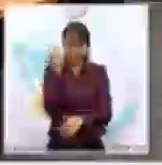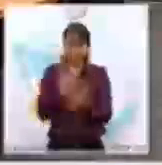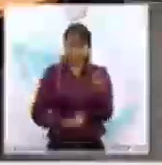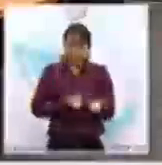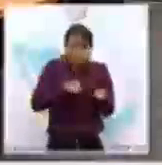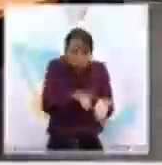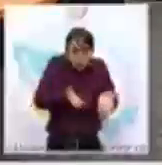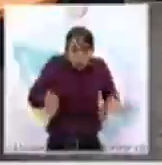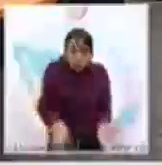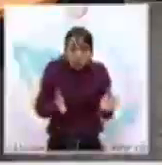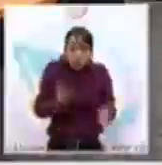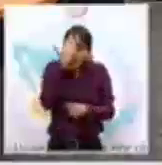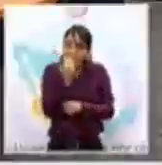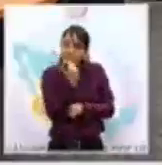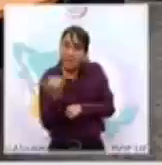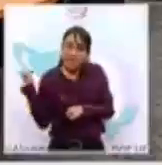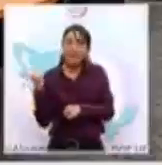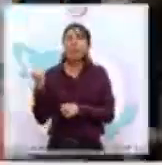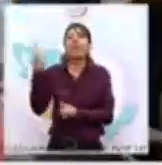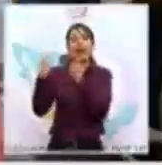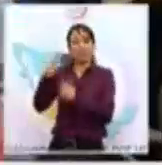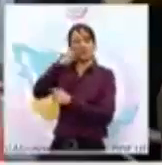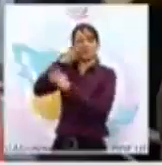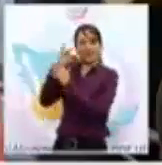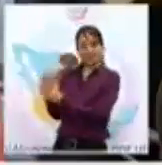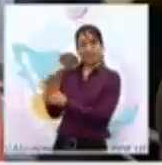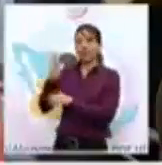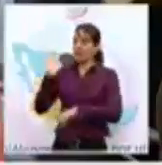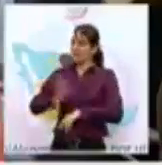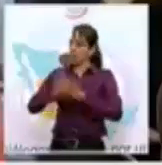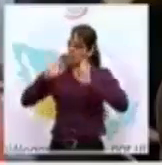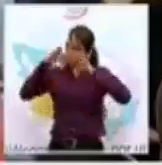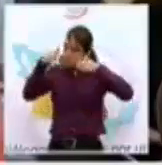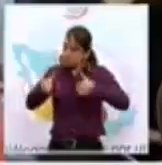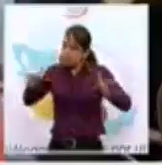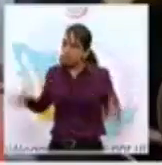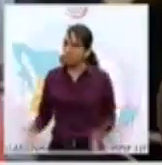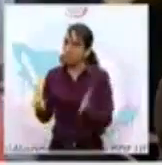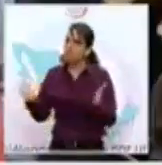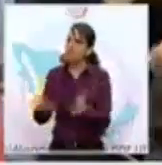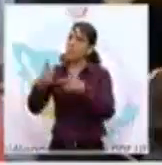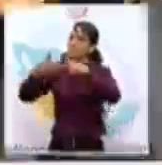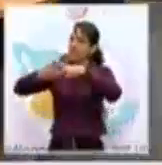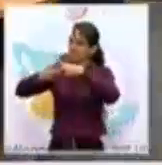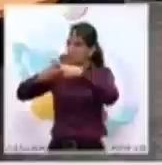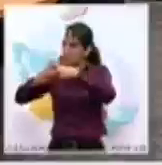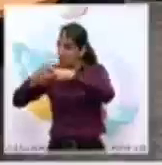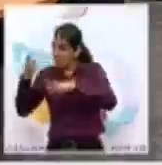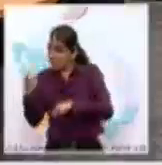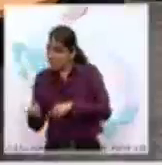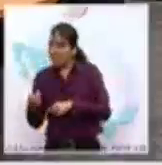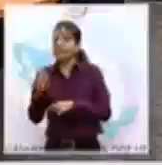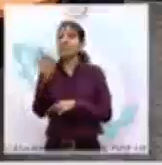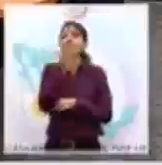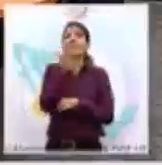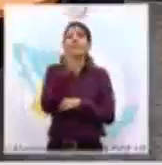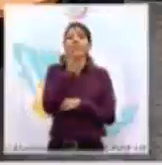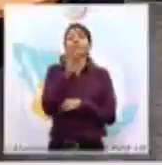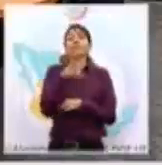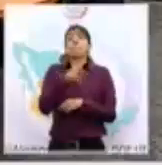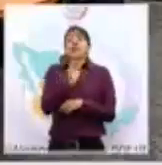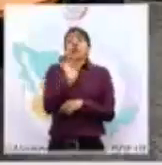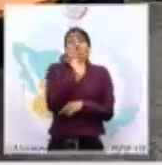el conocimiento de las matemáticas podría ser mucho más sensible o más fácil si logramos desarrollar temas